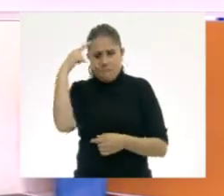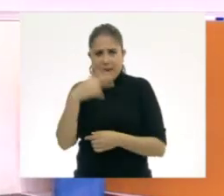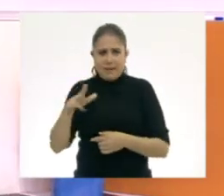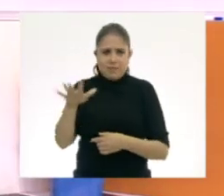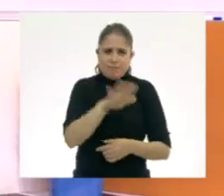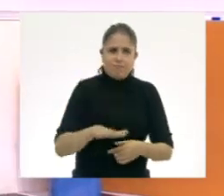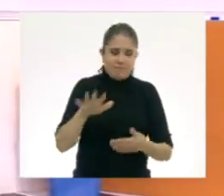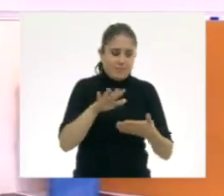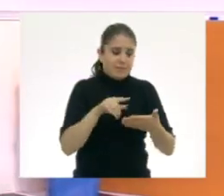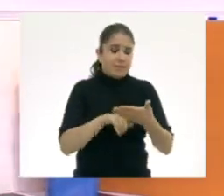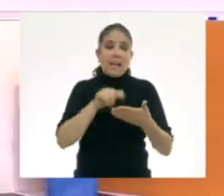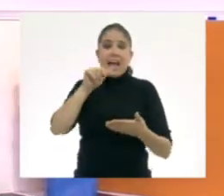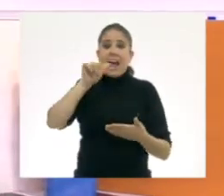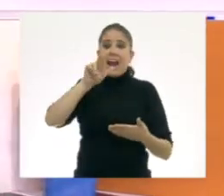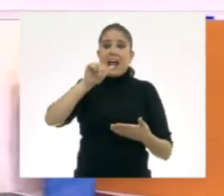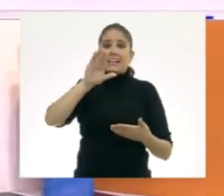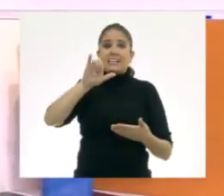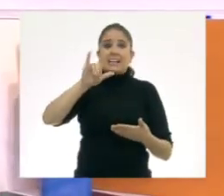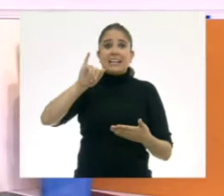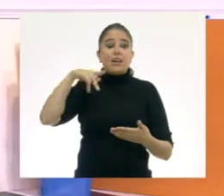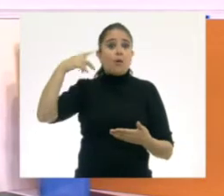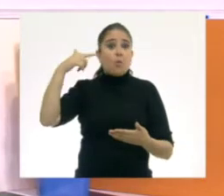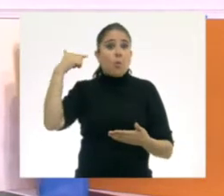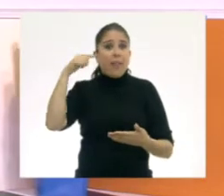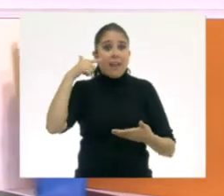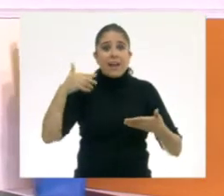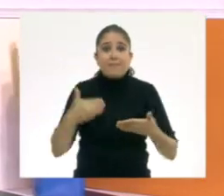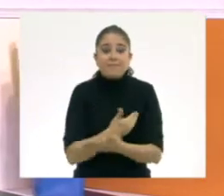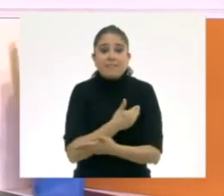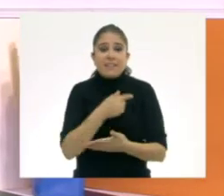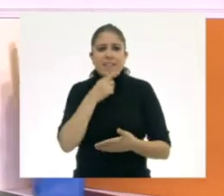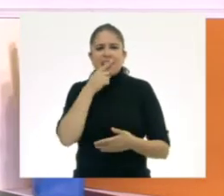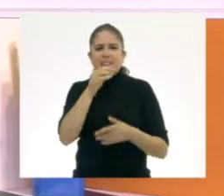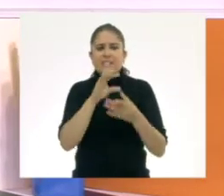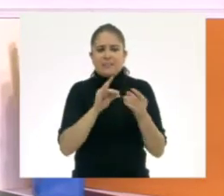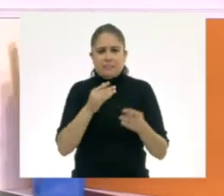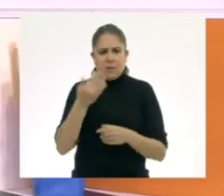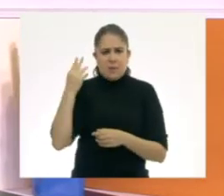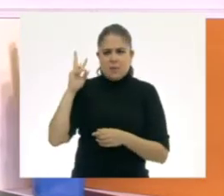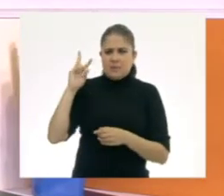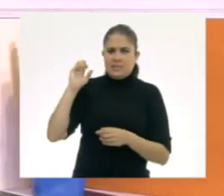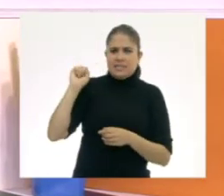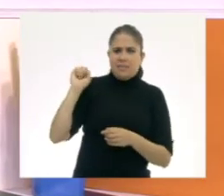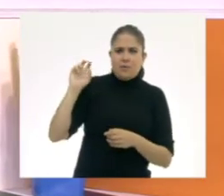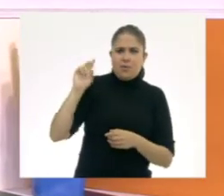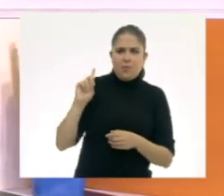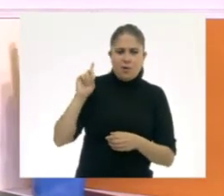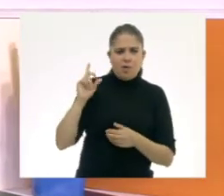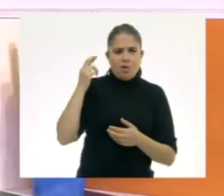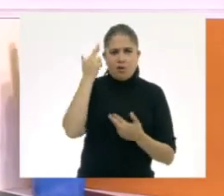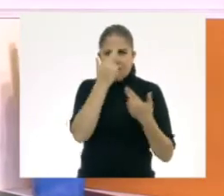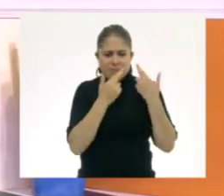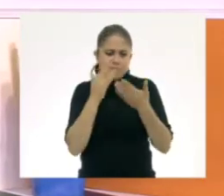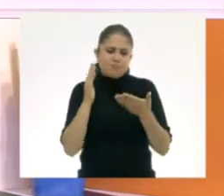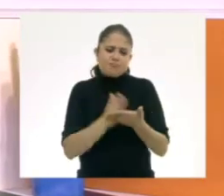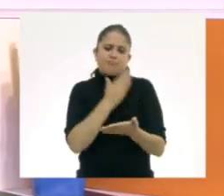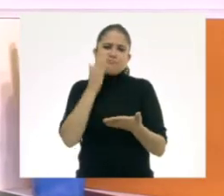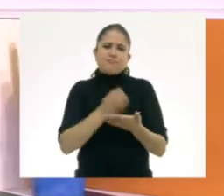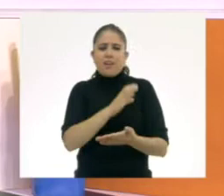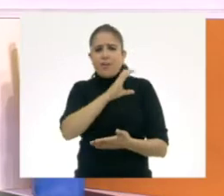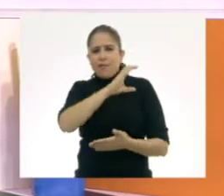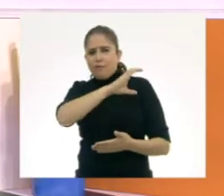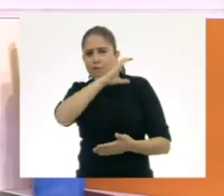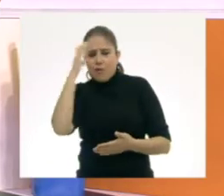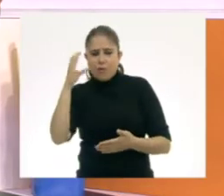México. Ajá. Araceli de Guadalajara nos platica. El fin de semana revisamos el álbum fotográfico